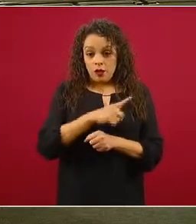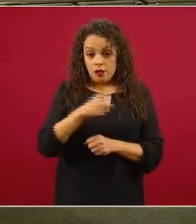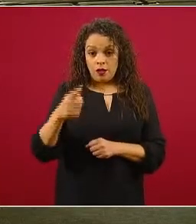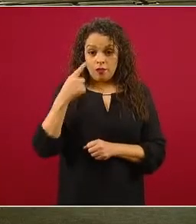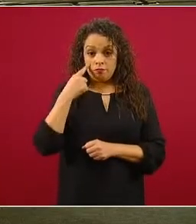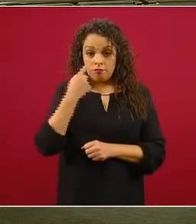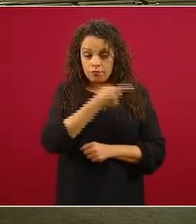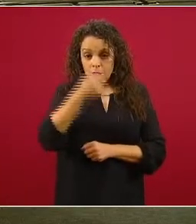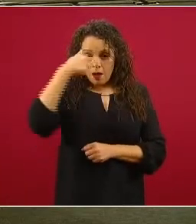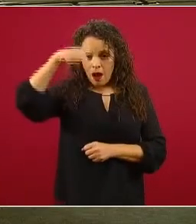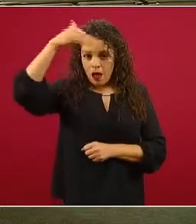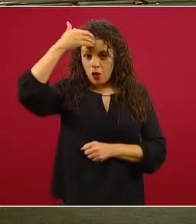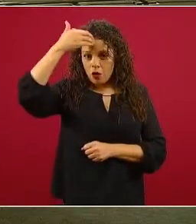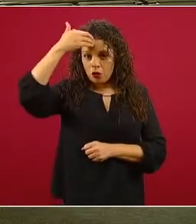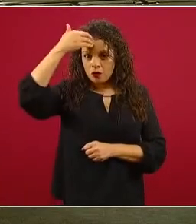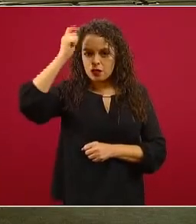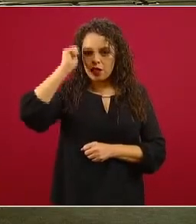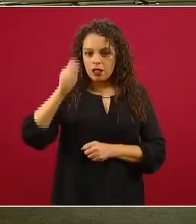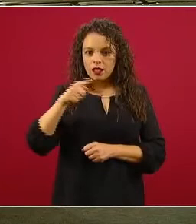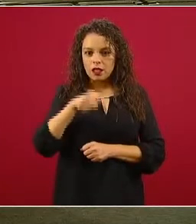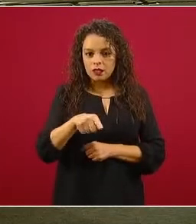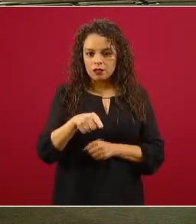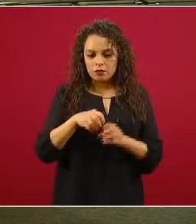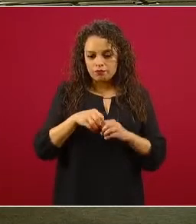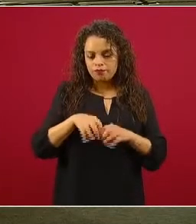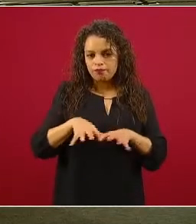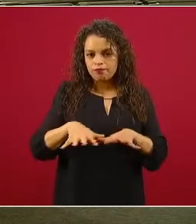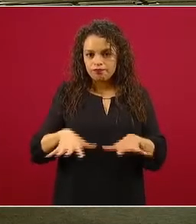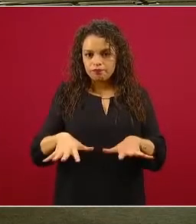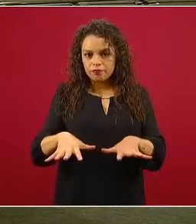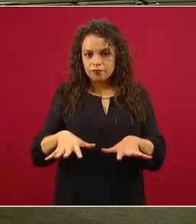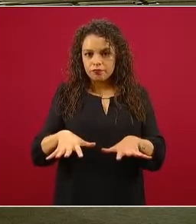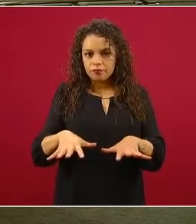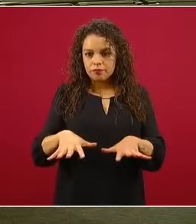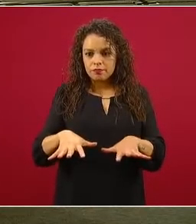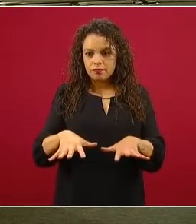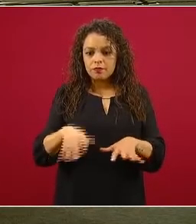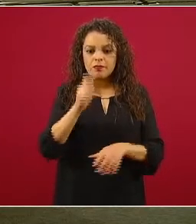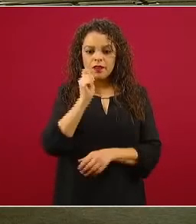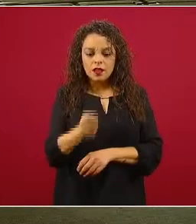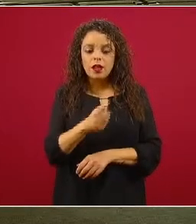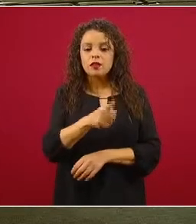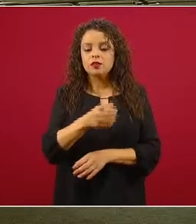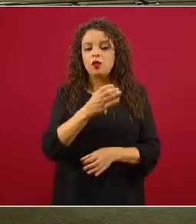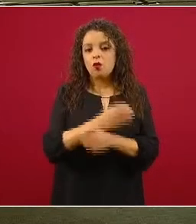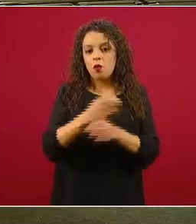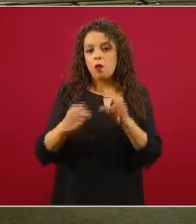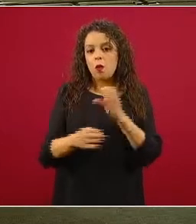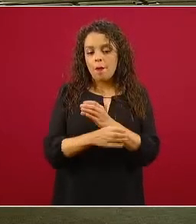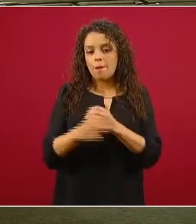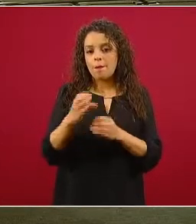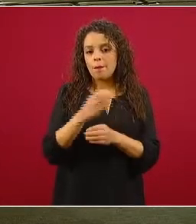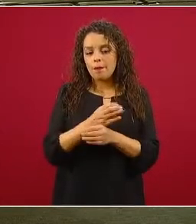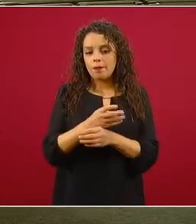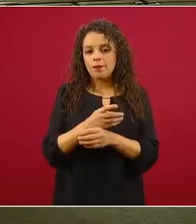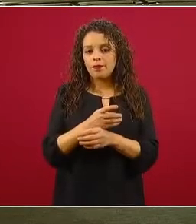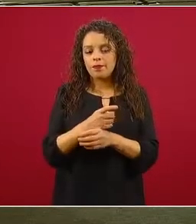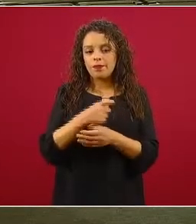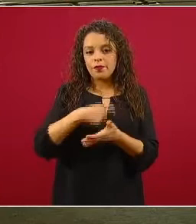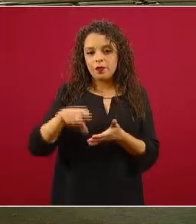distribución que hemos hecho con las compras que se han realizado para atender la pandemia